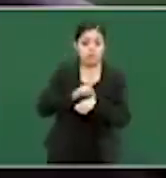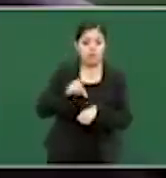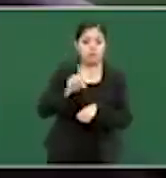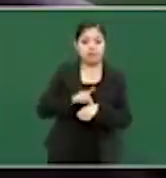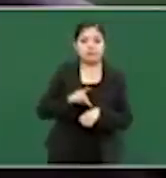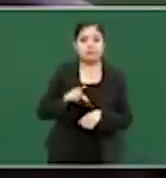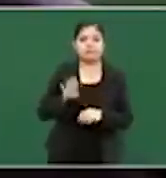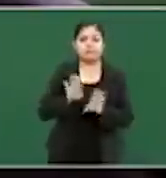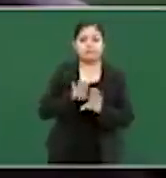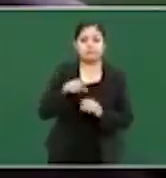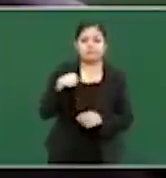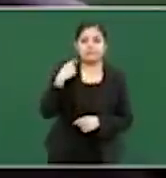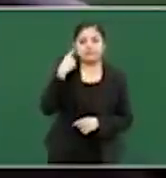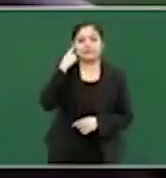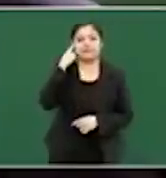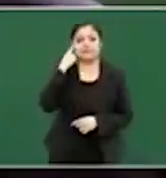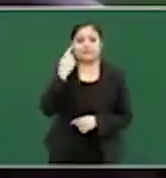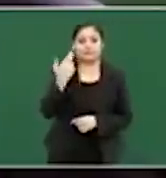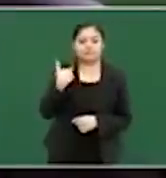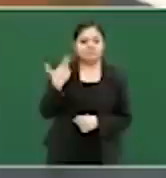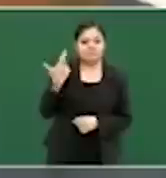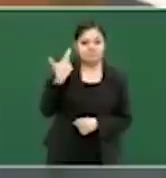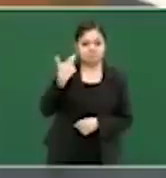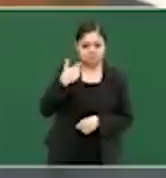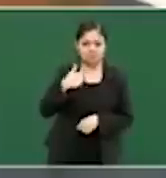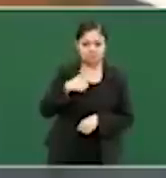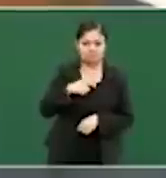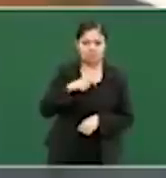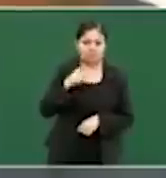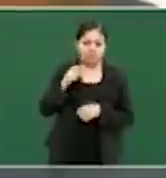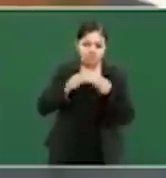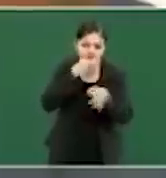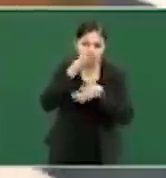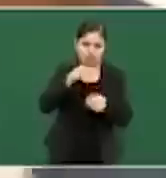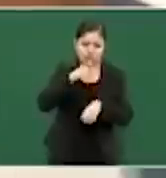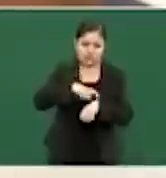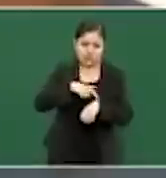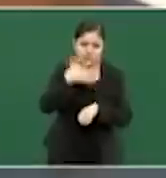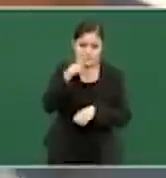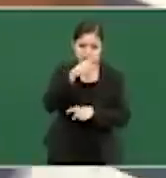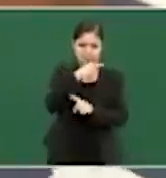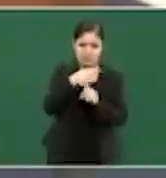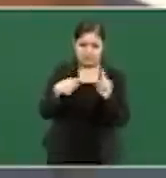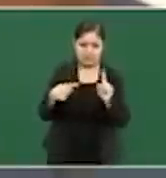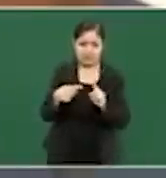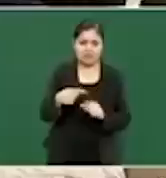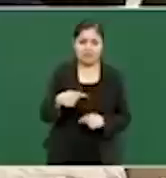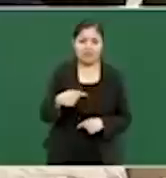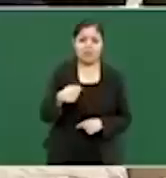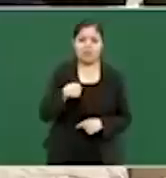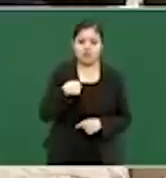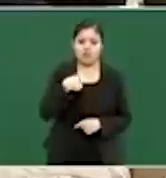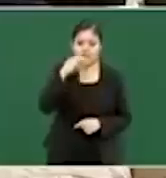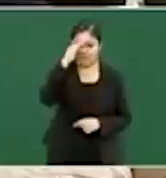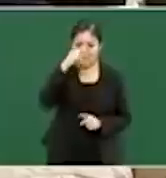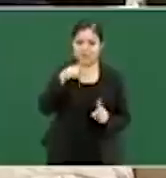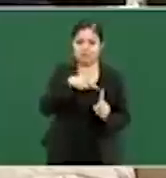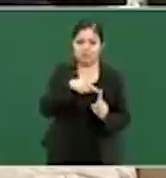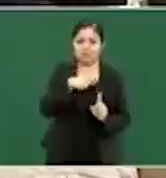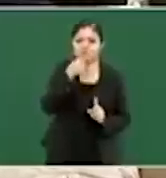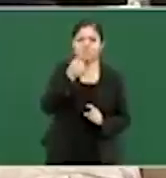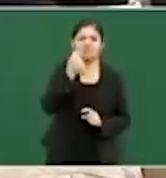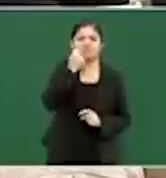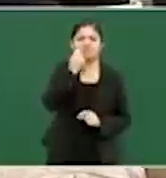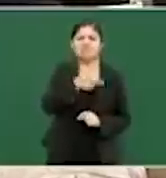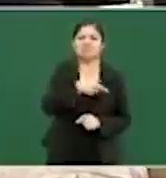autoflagelo y escucho un noticiero que empieza a las 10:30, donde un señor, para que lo referirlo, le dice otro,